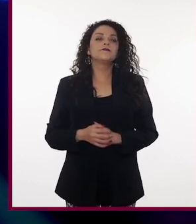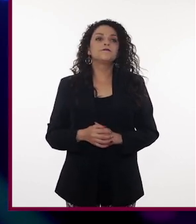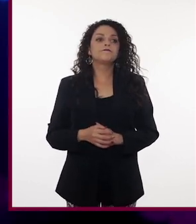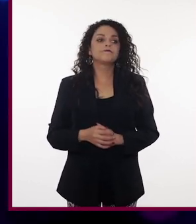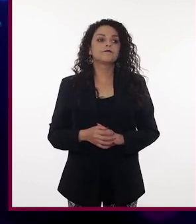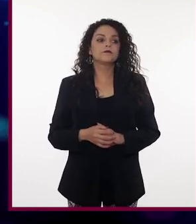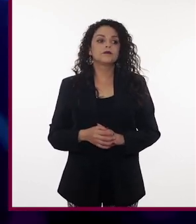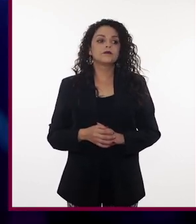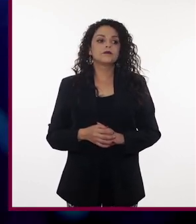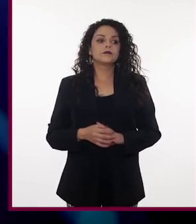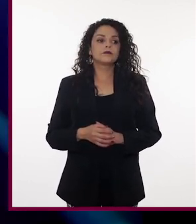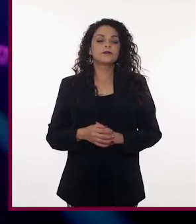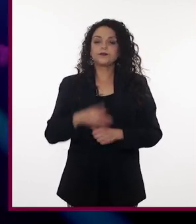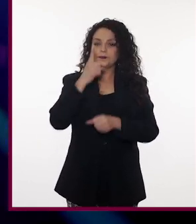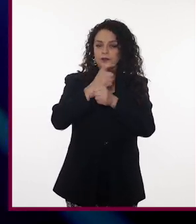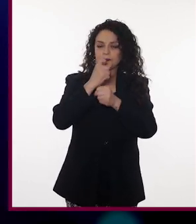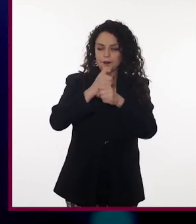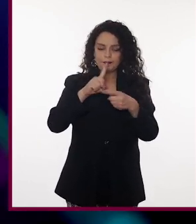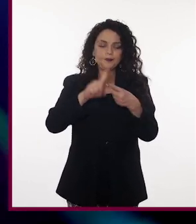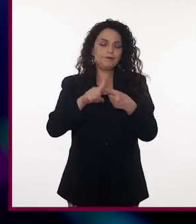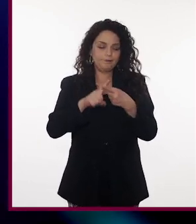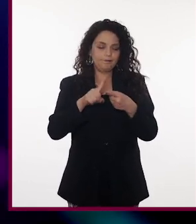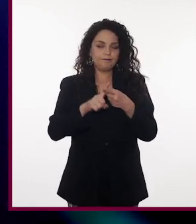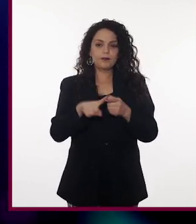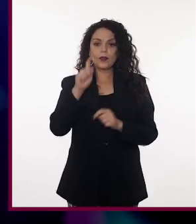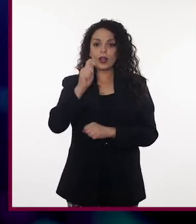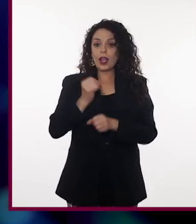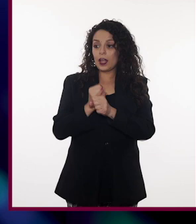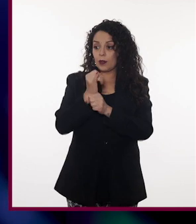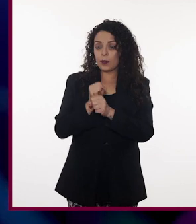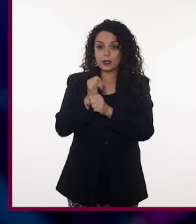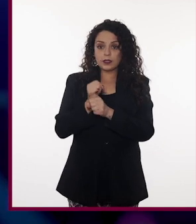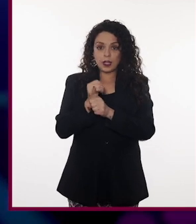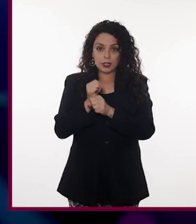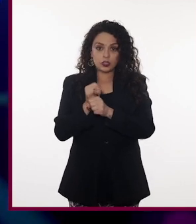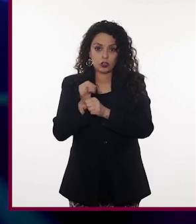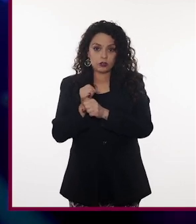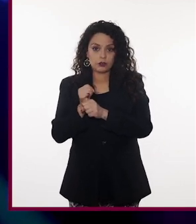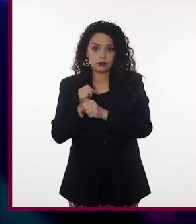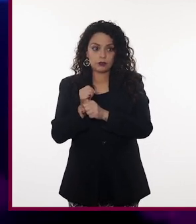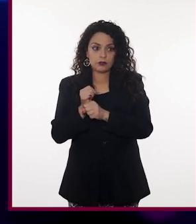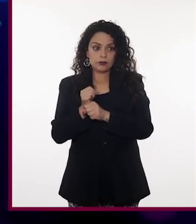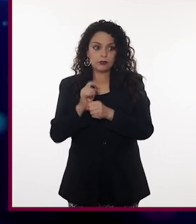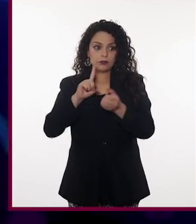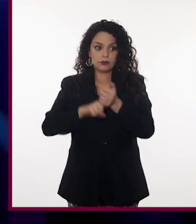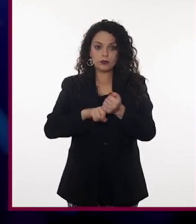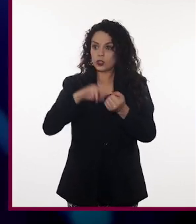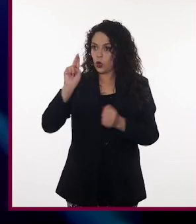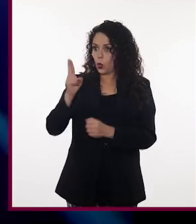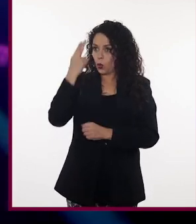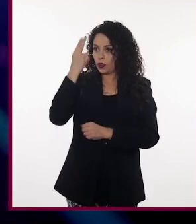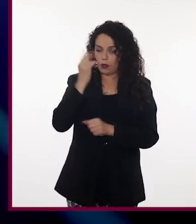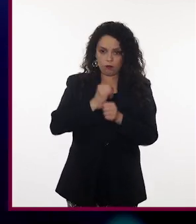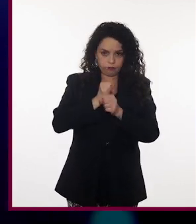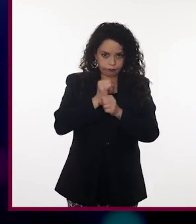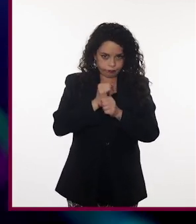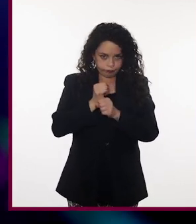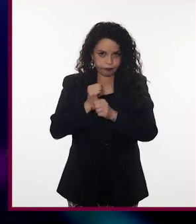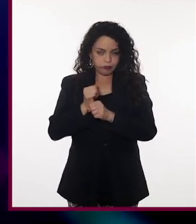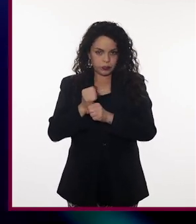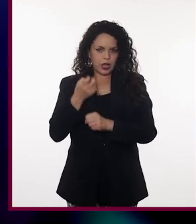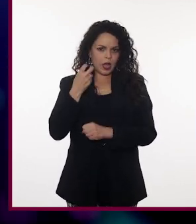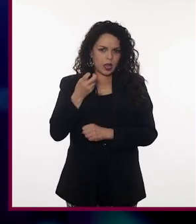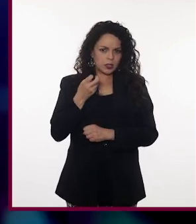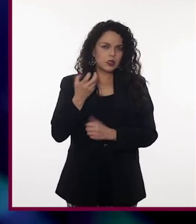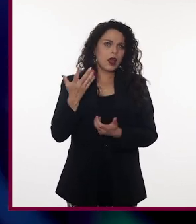vertientes, por decirlo así. La primera es, en general hacemos investigación académica, y esa investigación académica